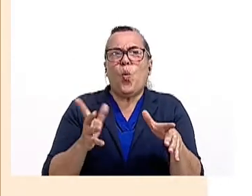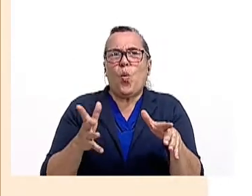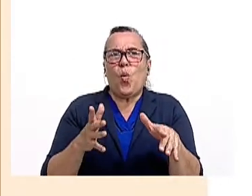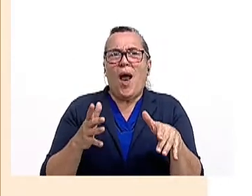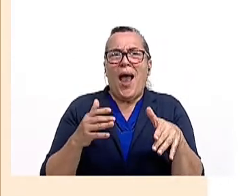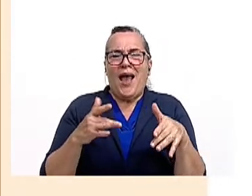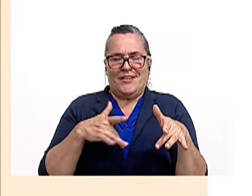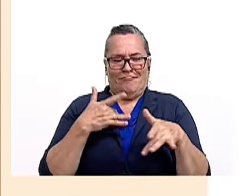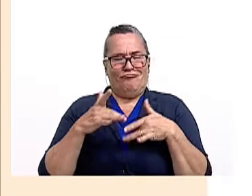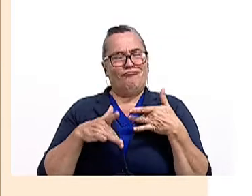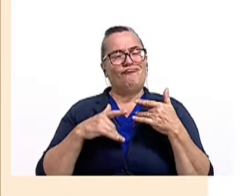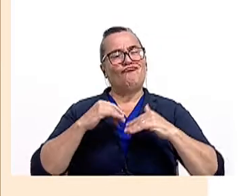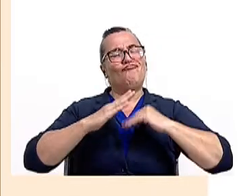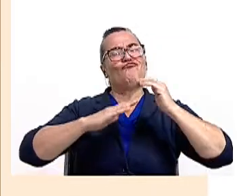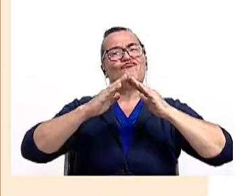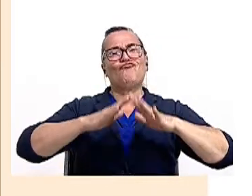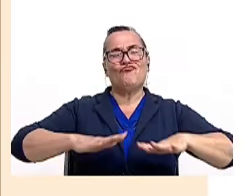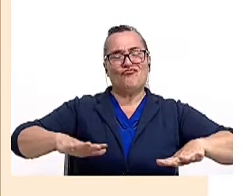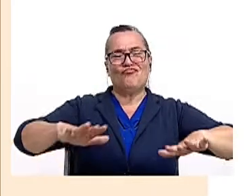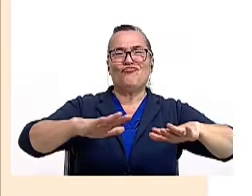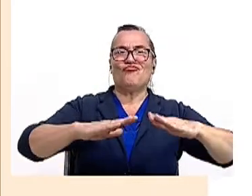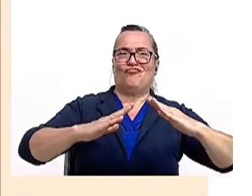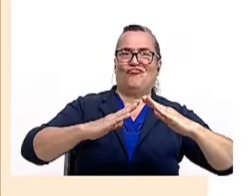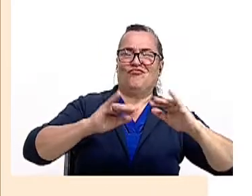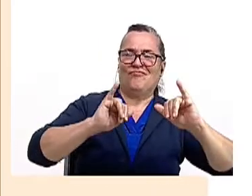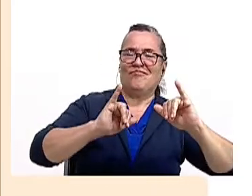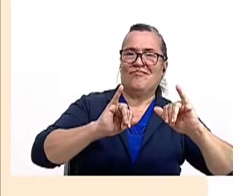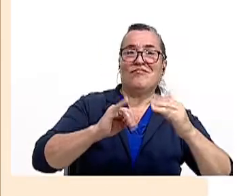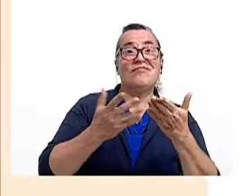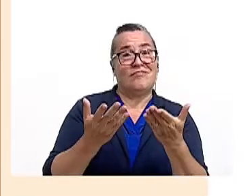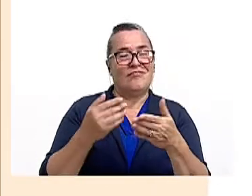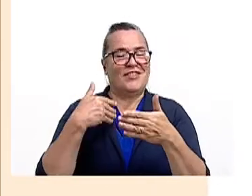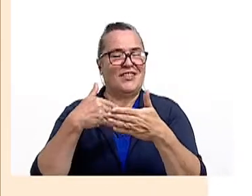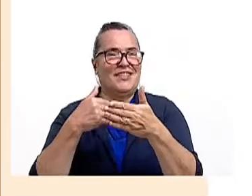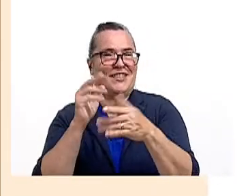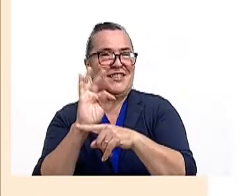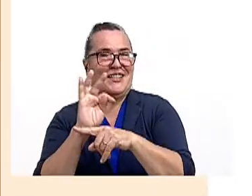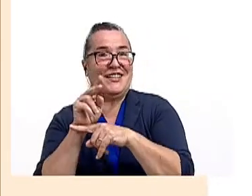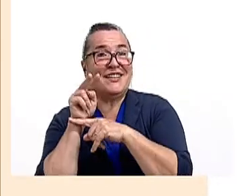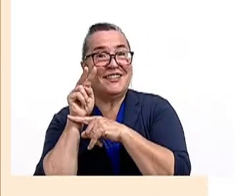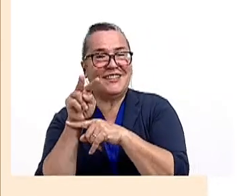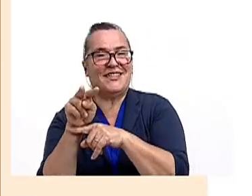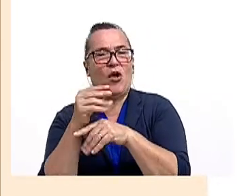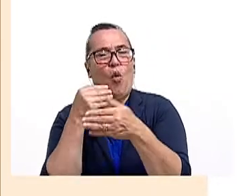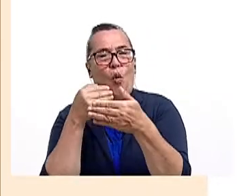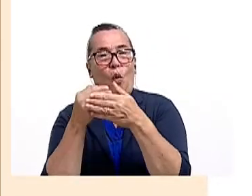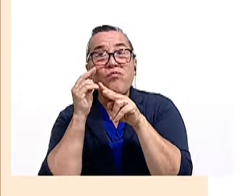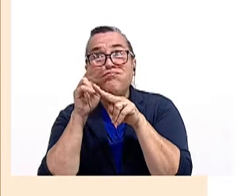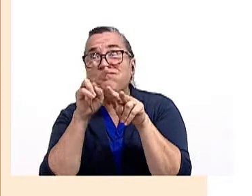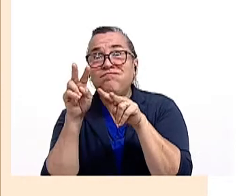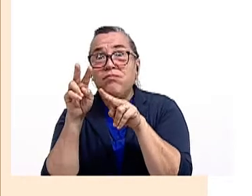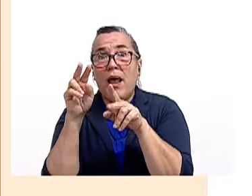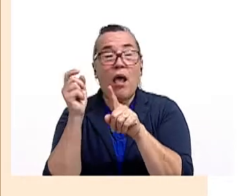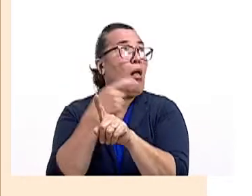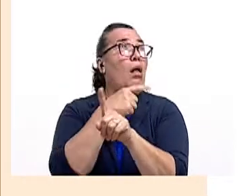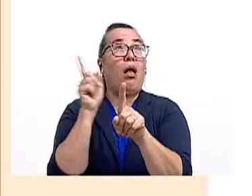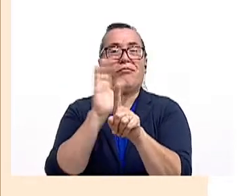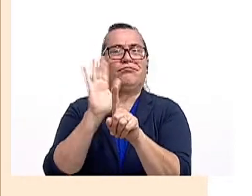se sientan más a gusto. Eso sí, cerquita del televisor para evitar